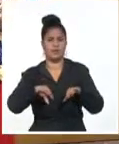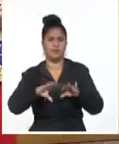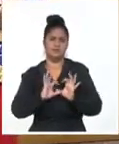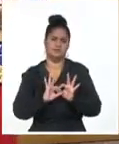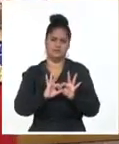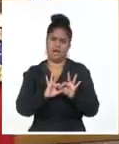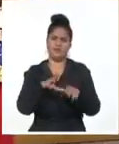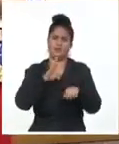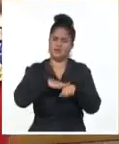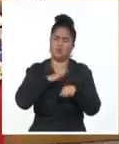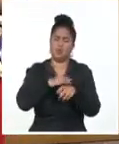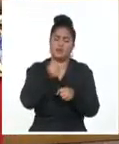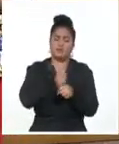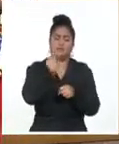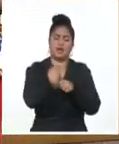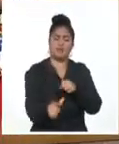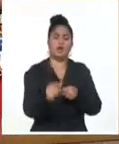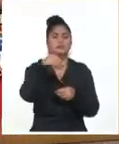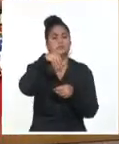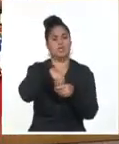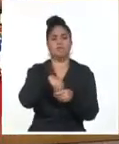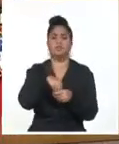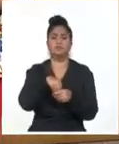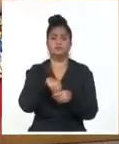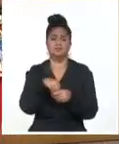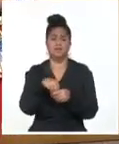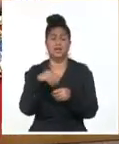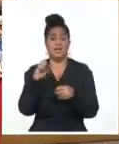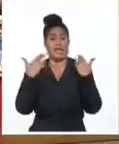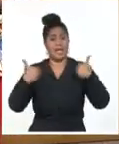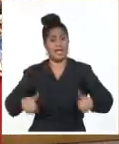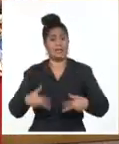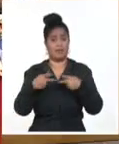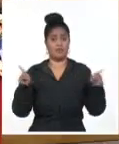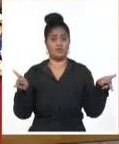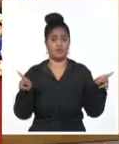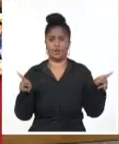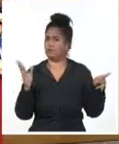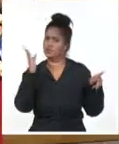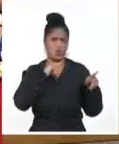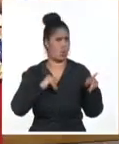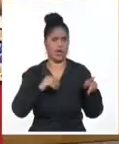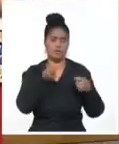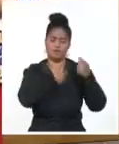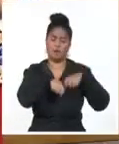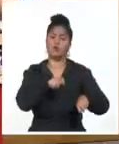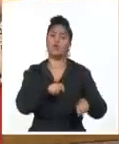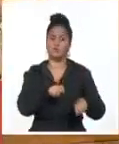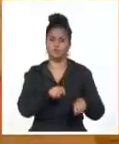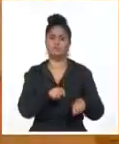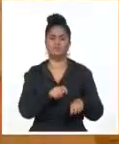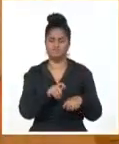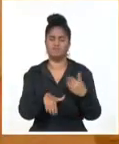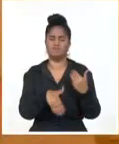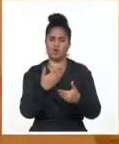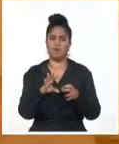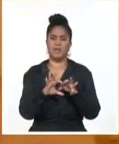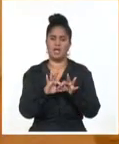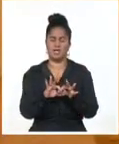sus trabajadores. La ética profesional es un tema en discusión hoy en muchos sectores de la sociedad. Lo que se aprecia por